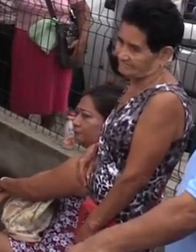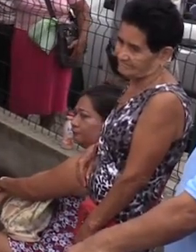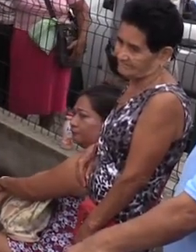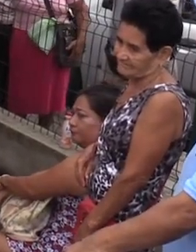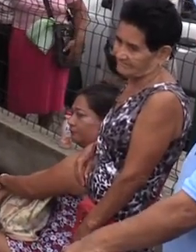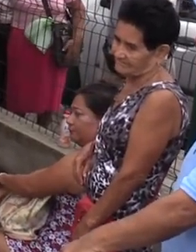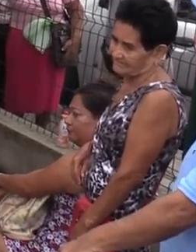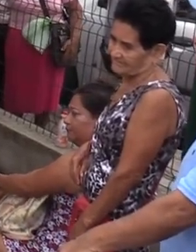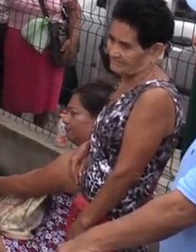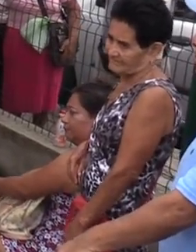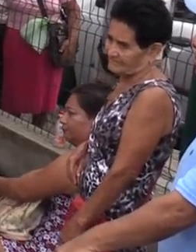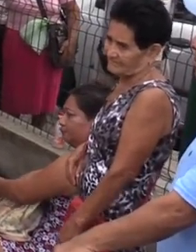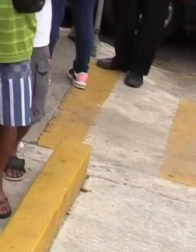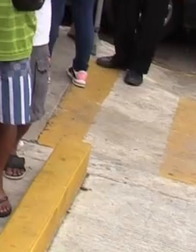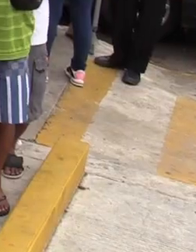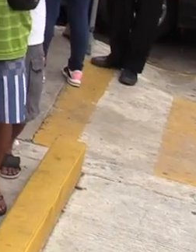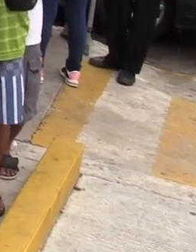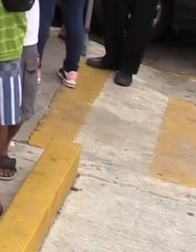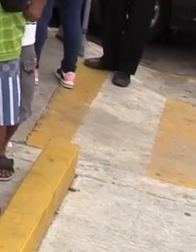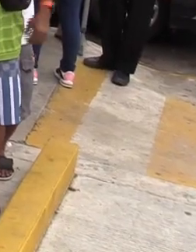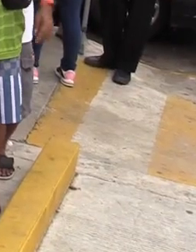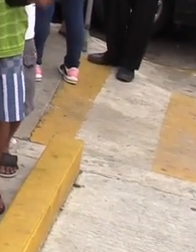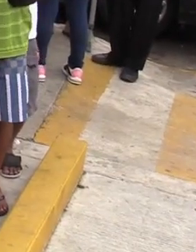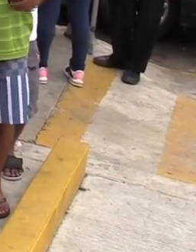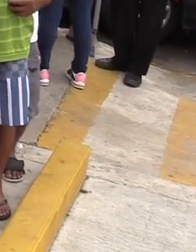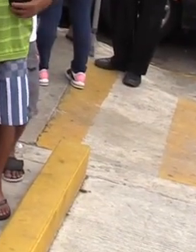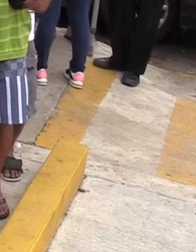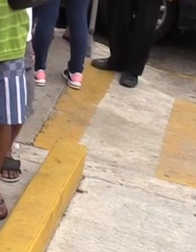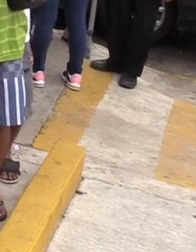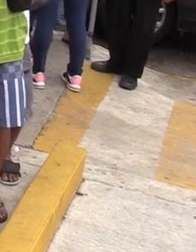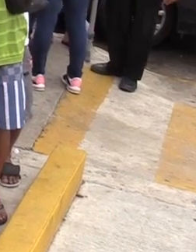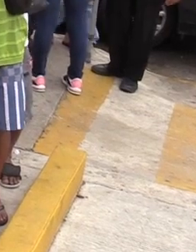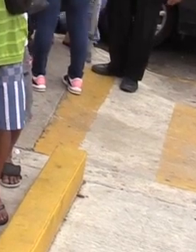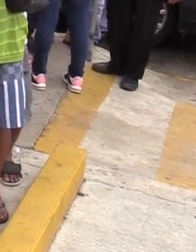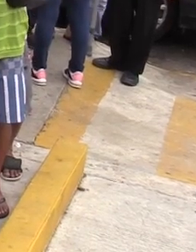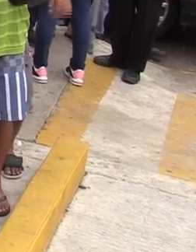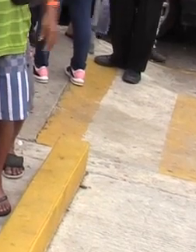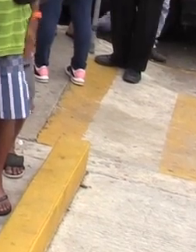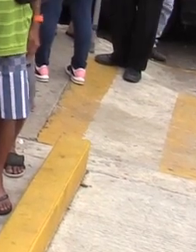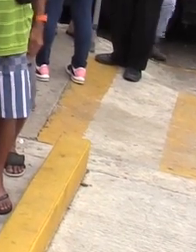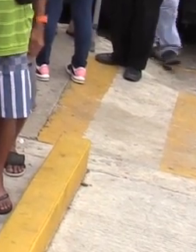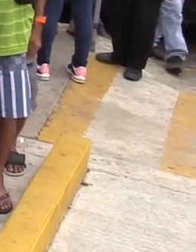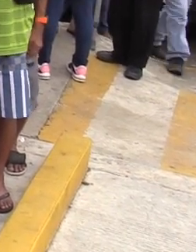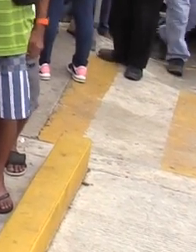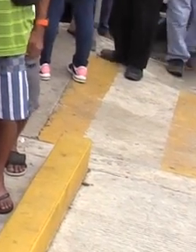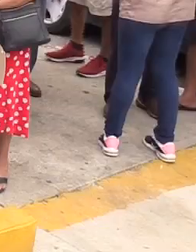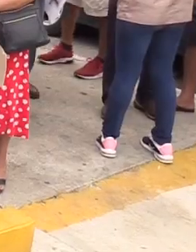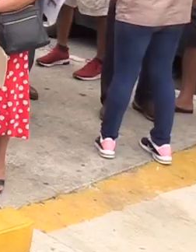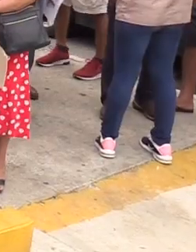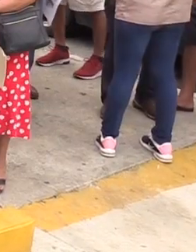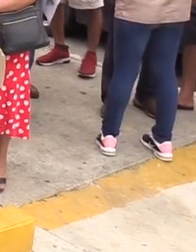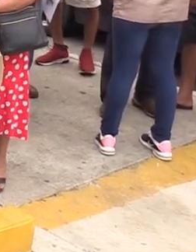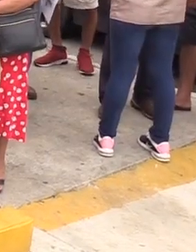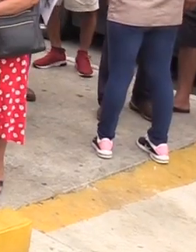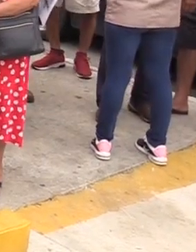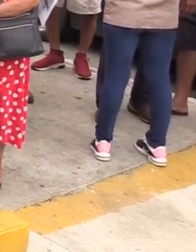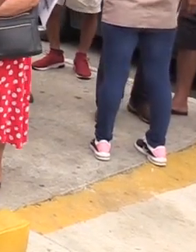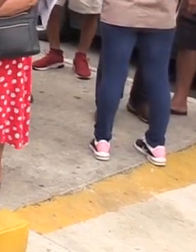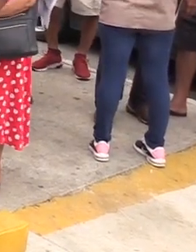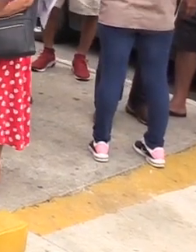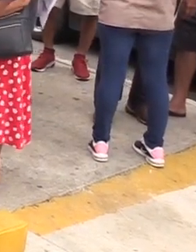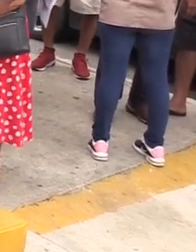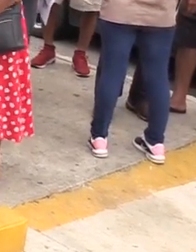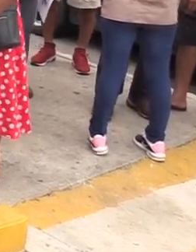y el Coneval, de 2018 a 2022, la tasa de pobreza disminuyó un